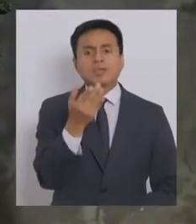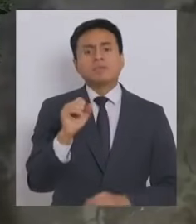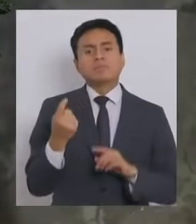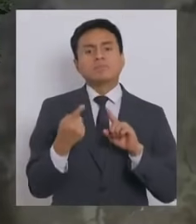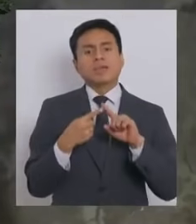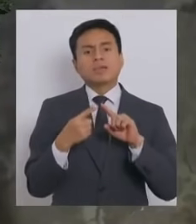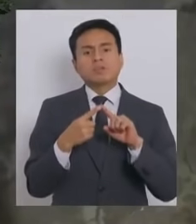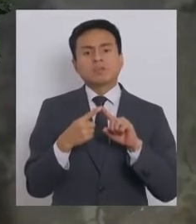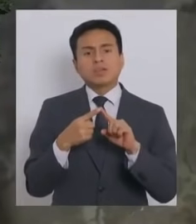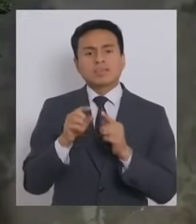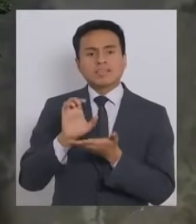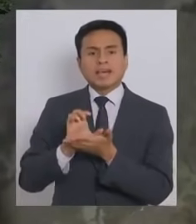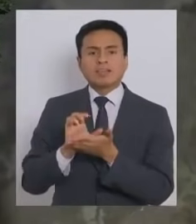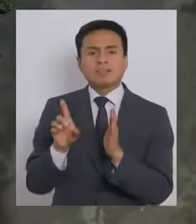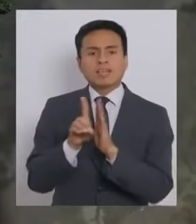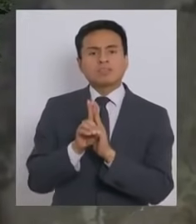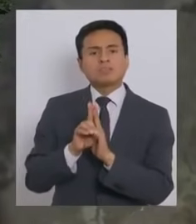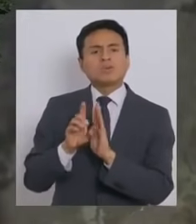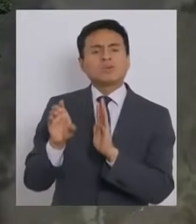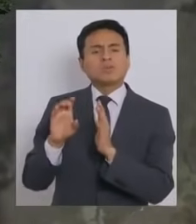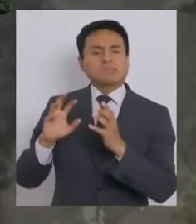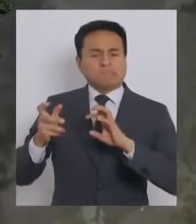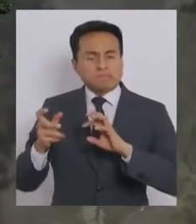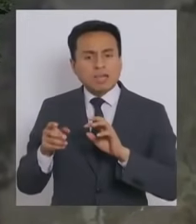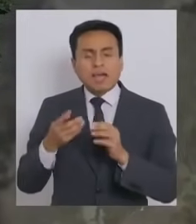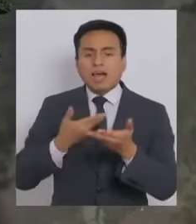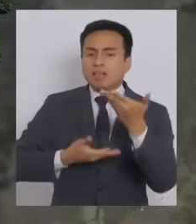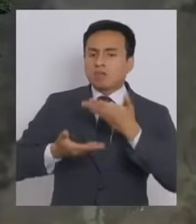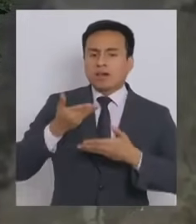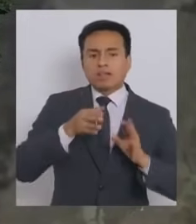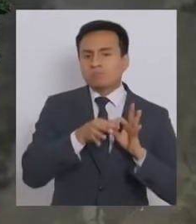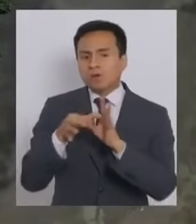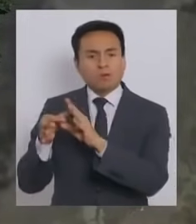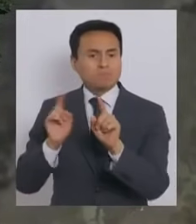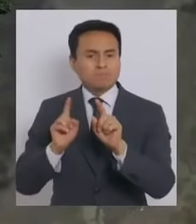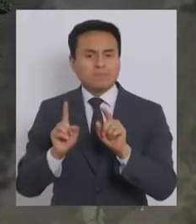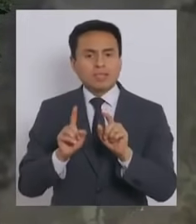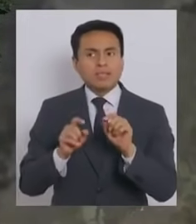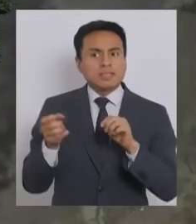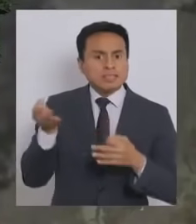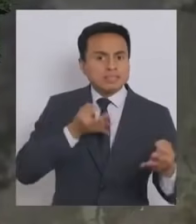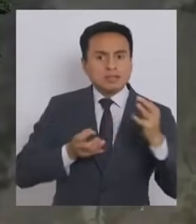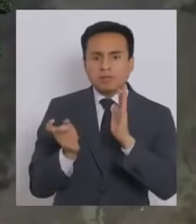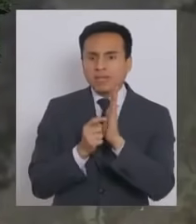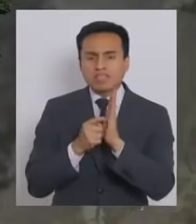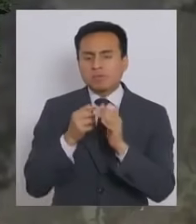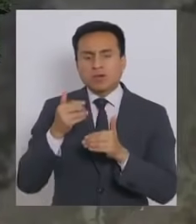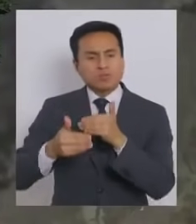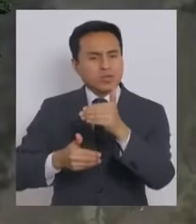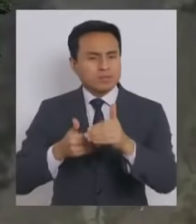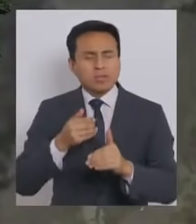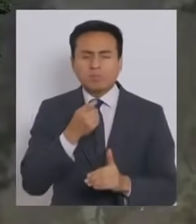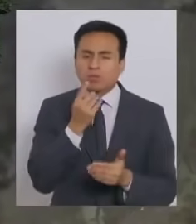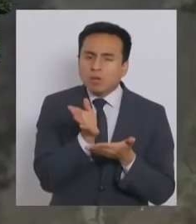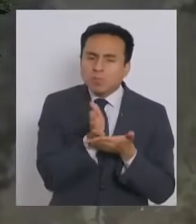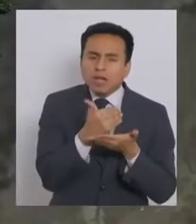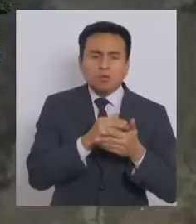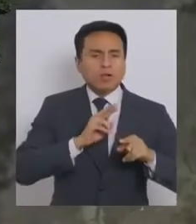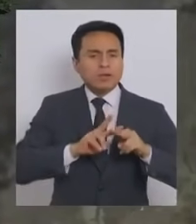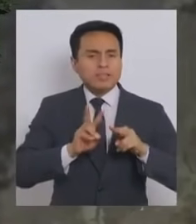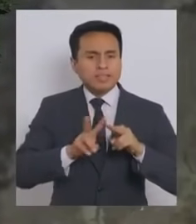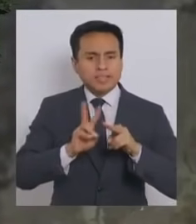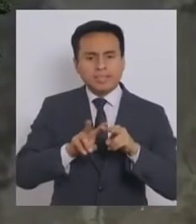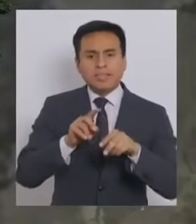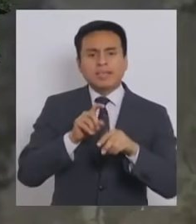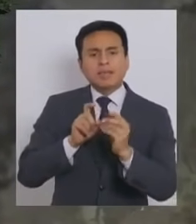al tema del estado de excepción constitucional, esto no se va a renovar, ya dicen que hay altas probabilidades de que no sea así. ¿Cuál va a ser el plan que se va a realizar al menos